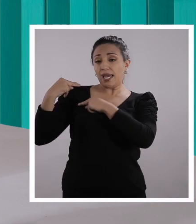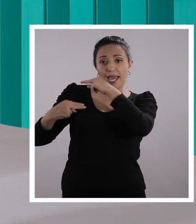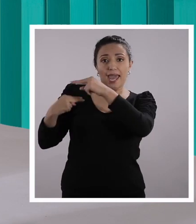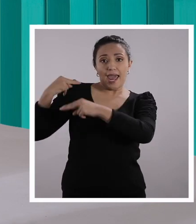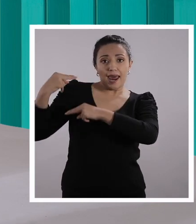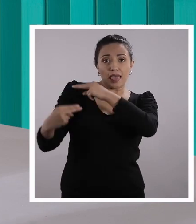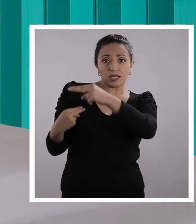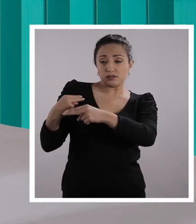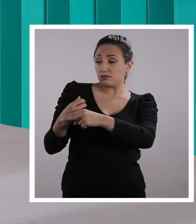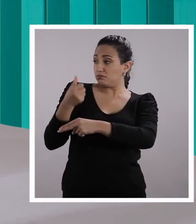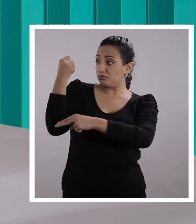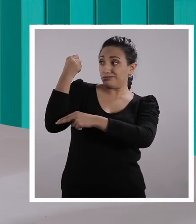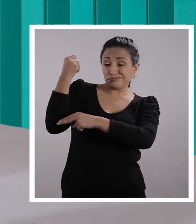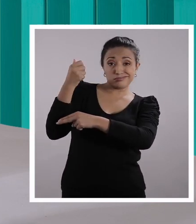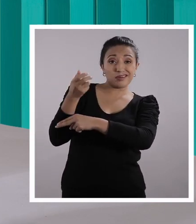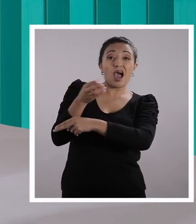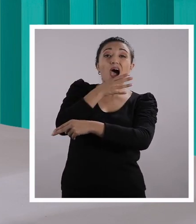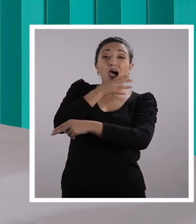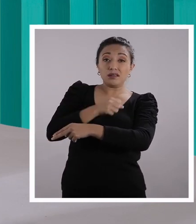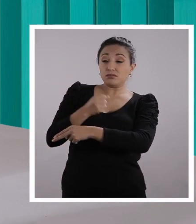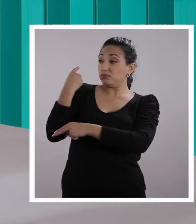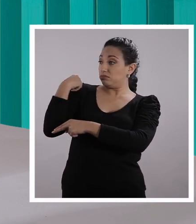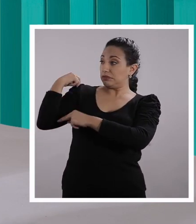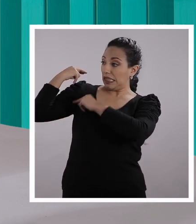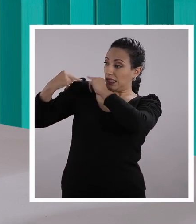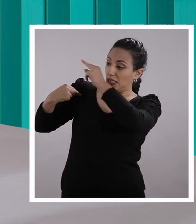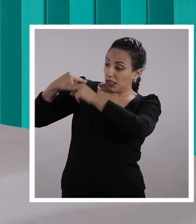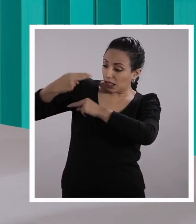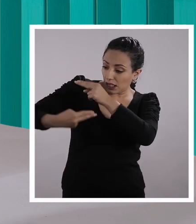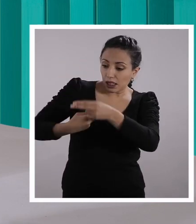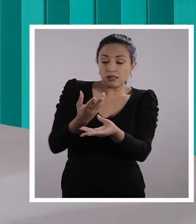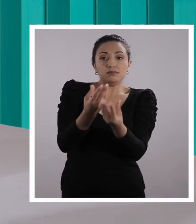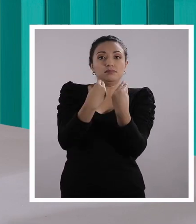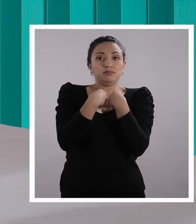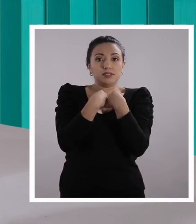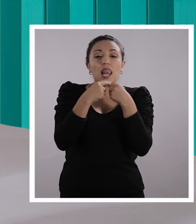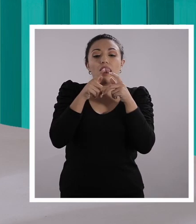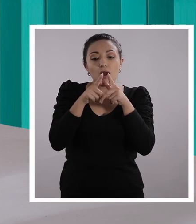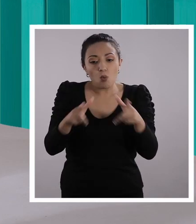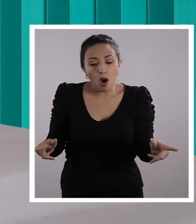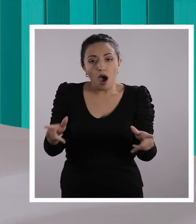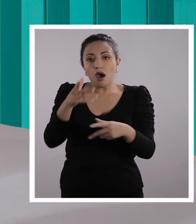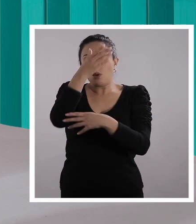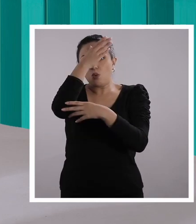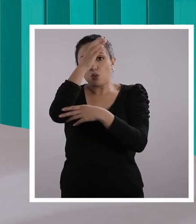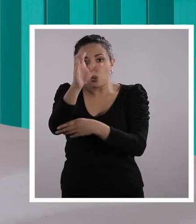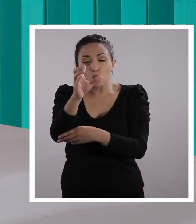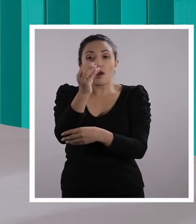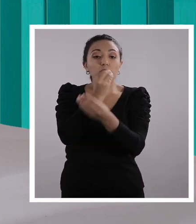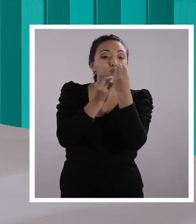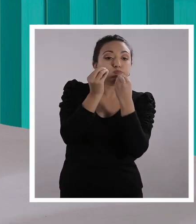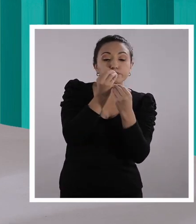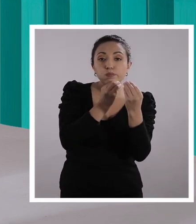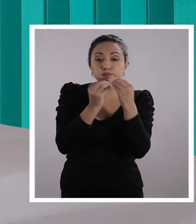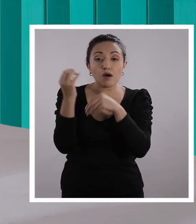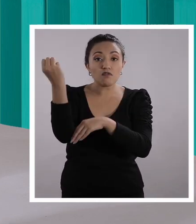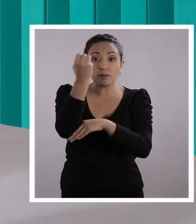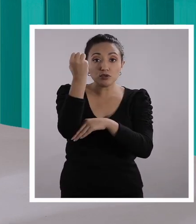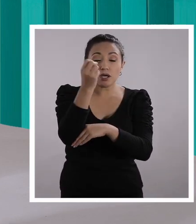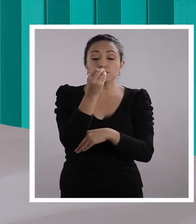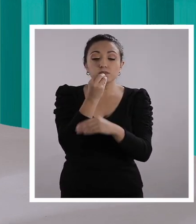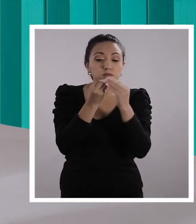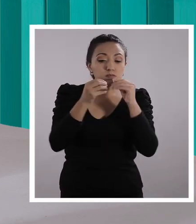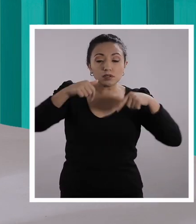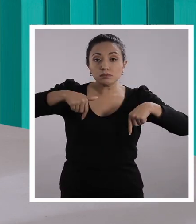herencia es lo que nosotros conservamos de nuestros antepasados la cultura el lenguaje las cosas ricas